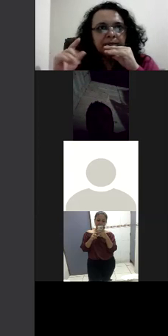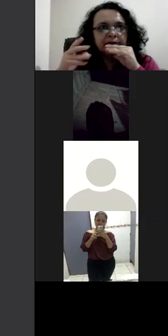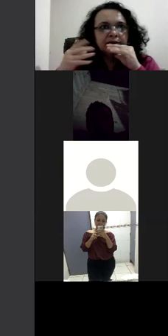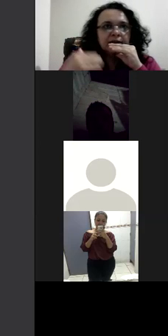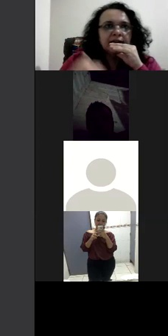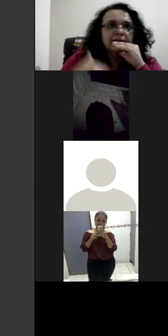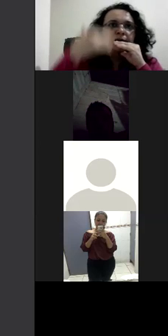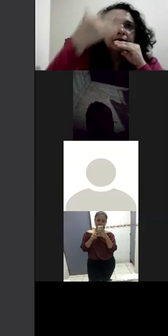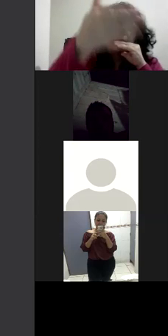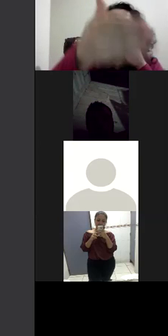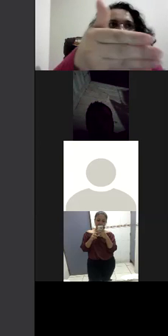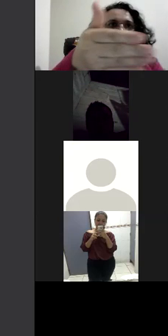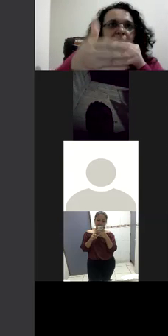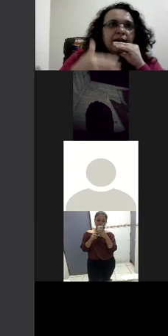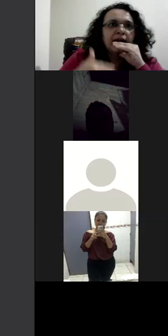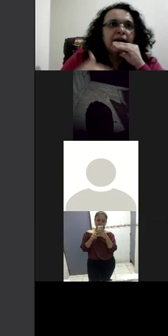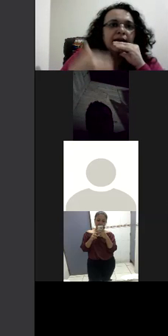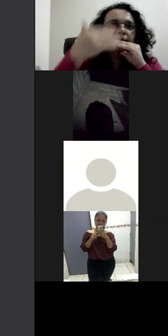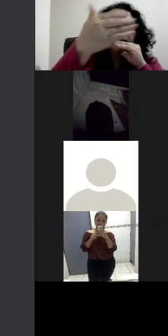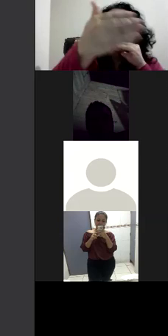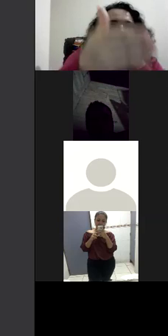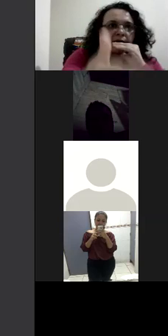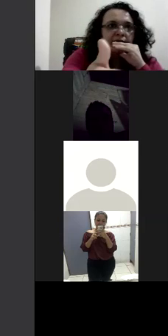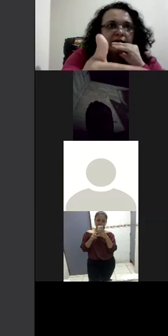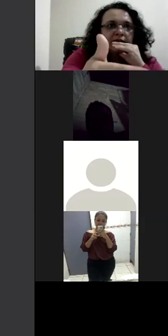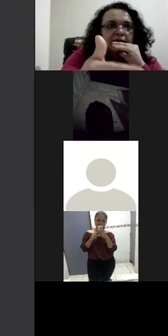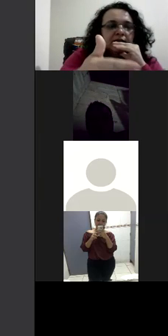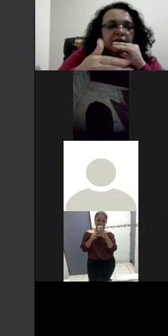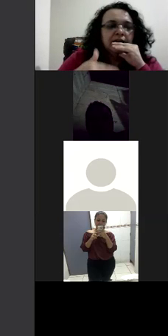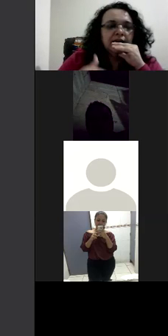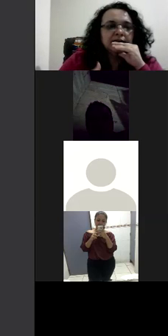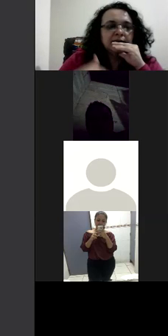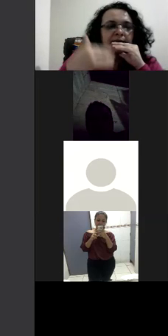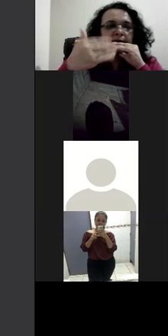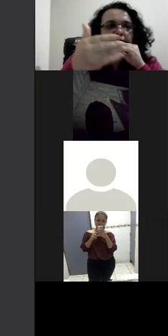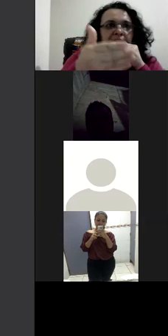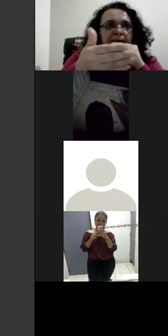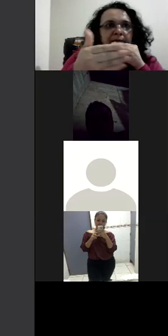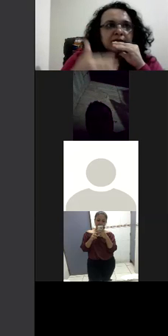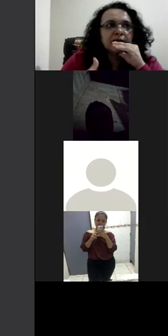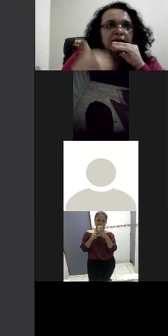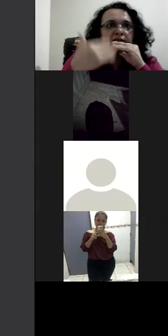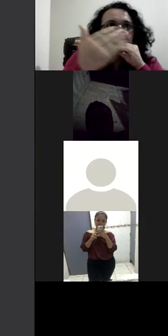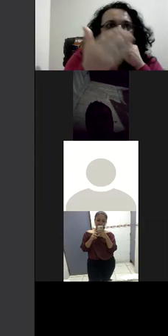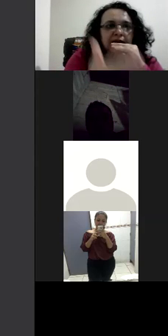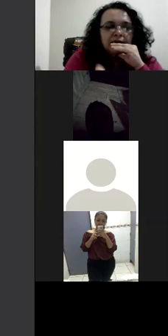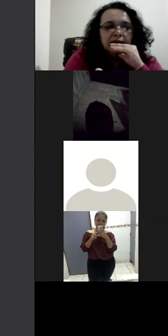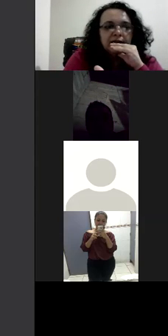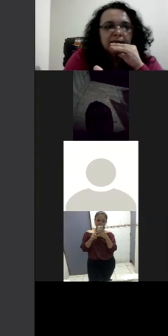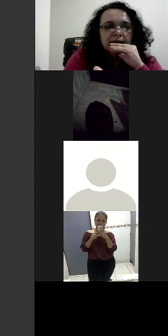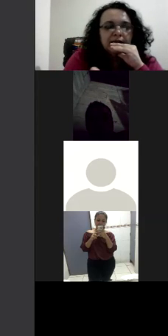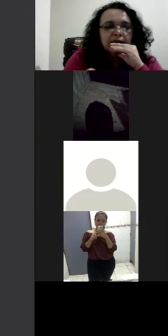second person is the person that I am talking directly. La segunda persona es la persona con la que estoy